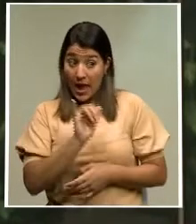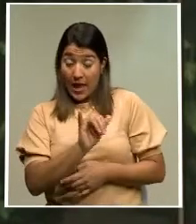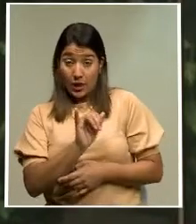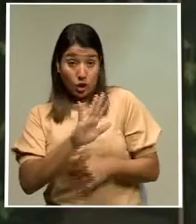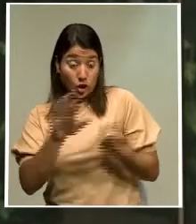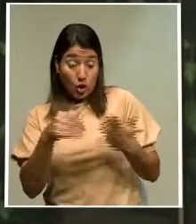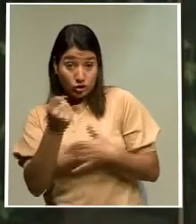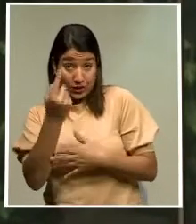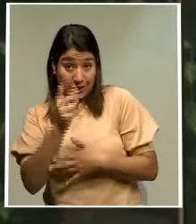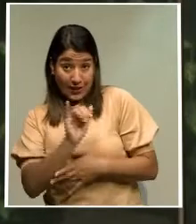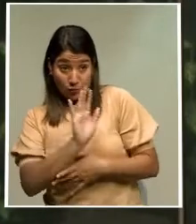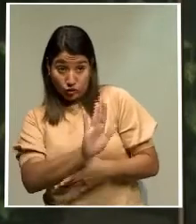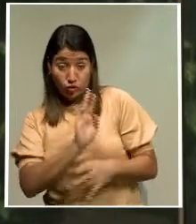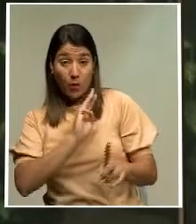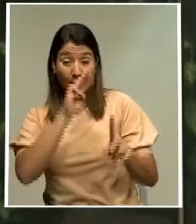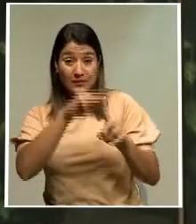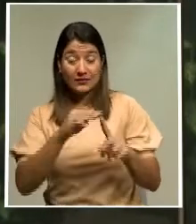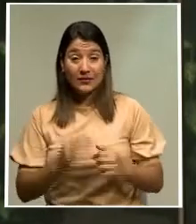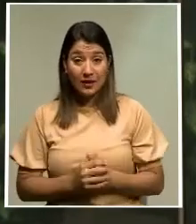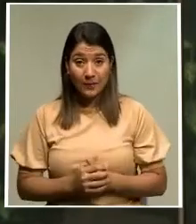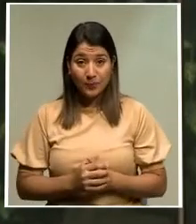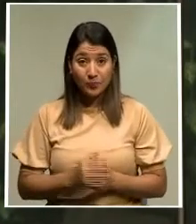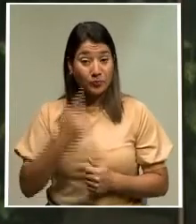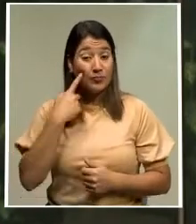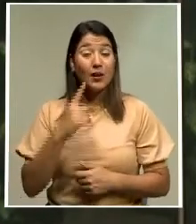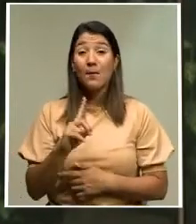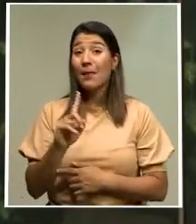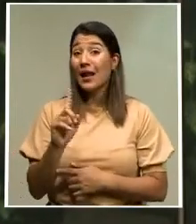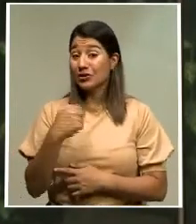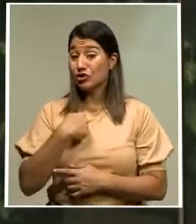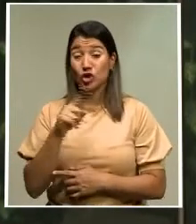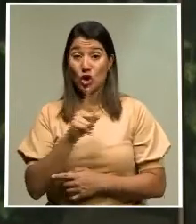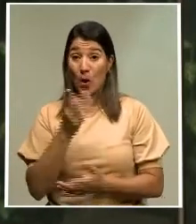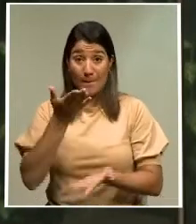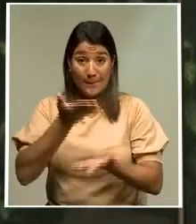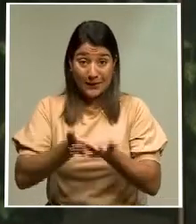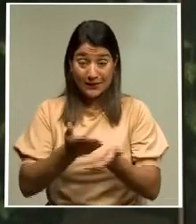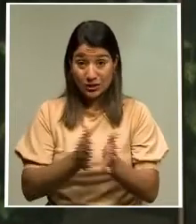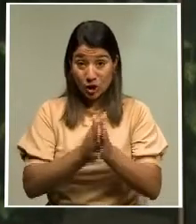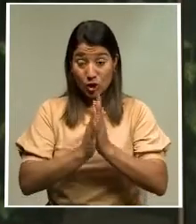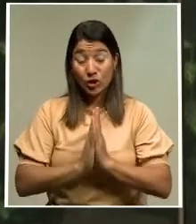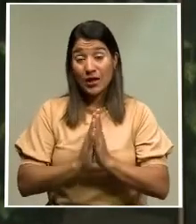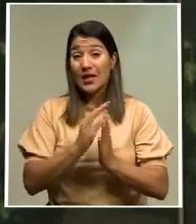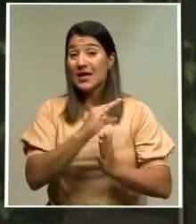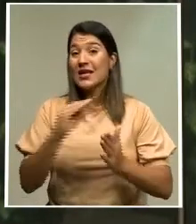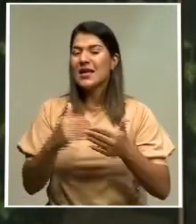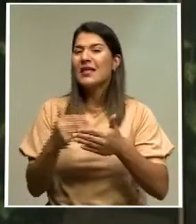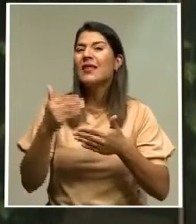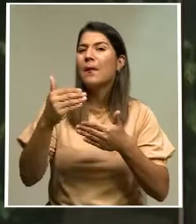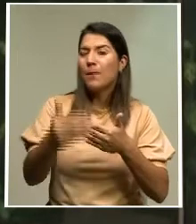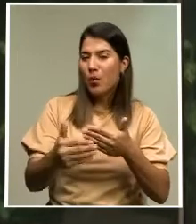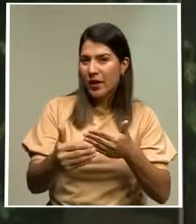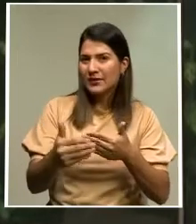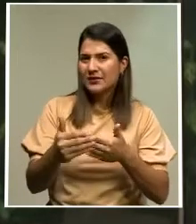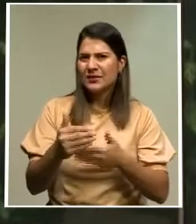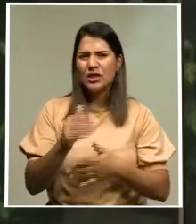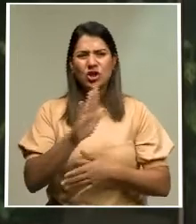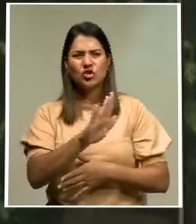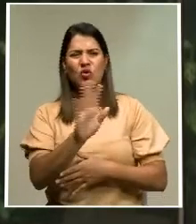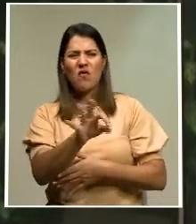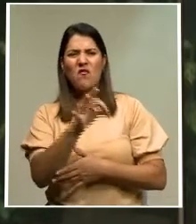todos entendimos bien que era para que no la presentara. Y después la forma es